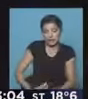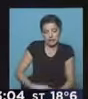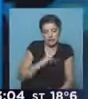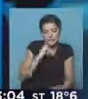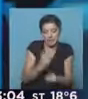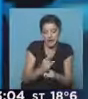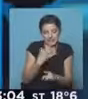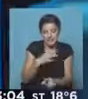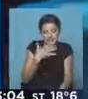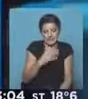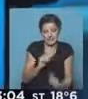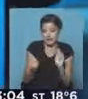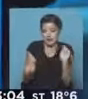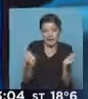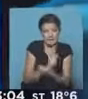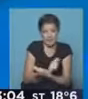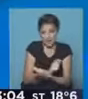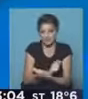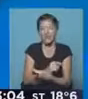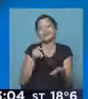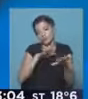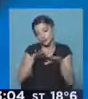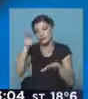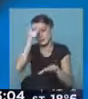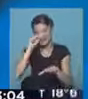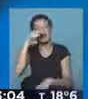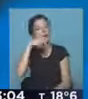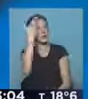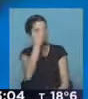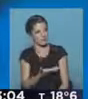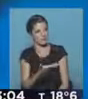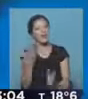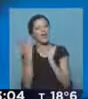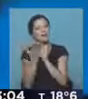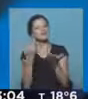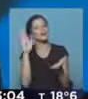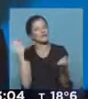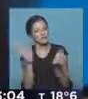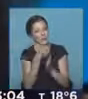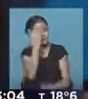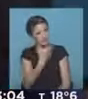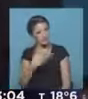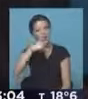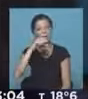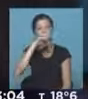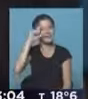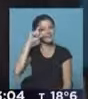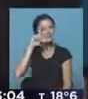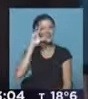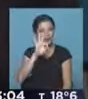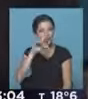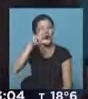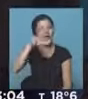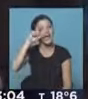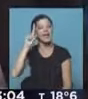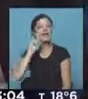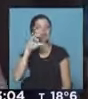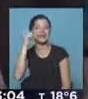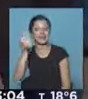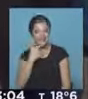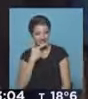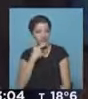Grecia. Veíamos entonces este cuestionamiento y vamos a analizarlo ahora con Marcelo Leiras, politólogo, profesor de la Universidad de San Andrés. Gracias, Marcelo, por estar con nosotros. Un